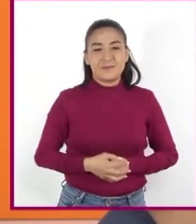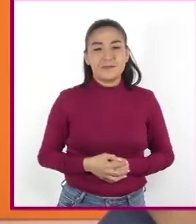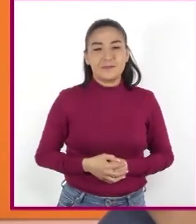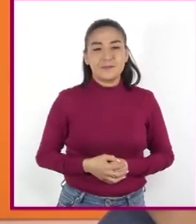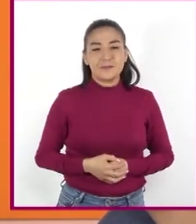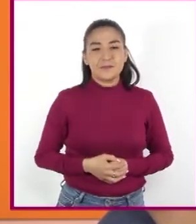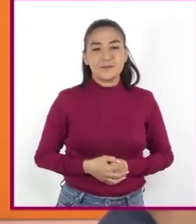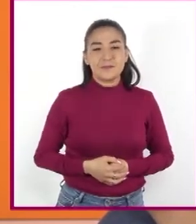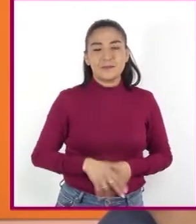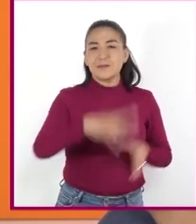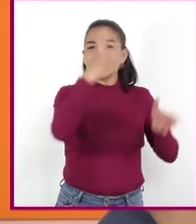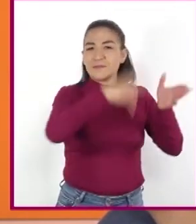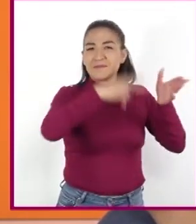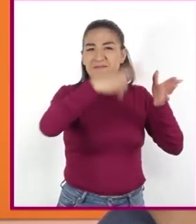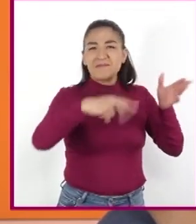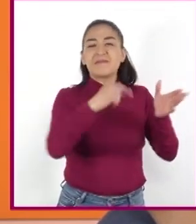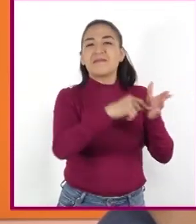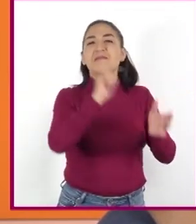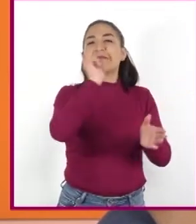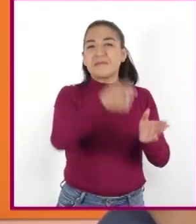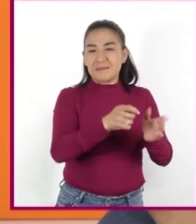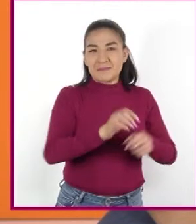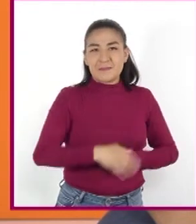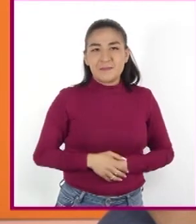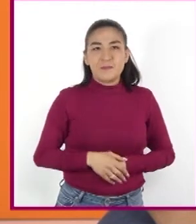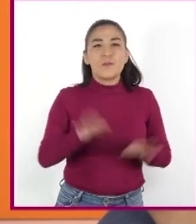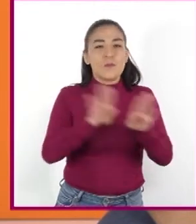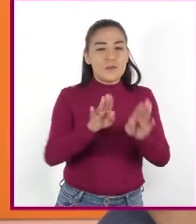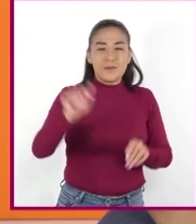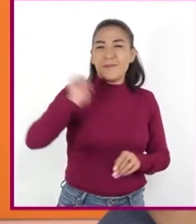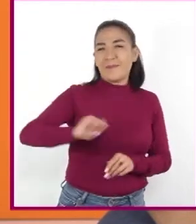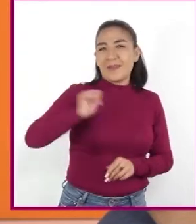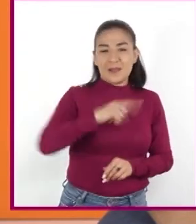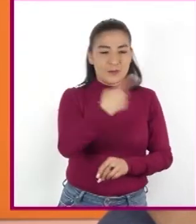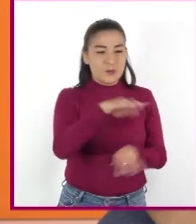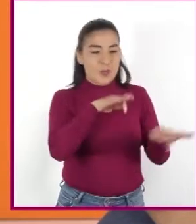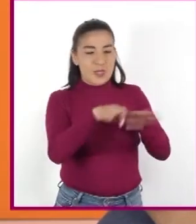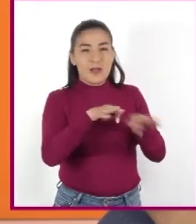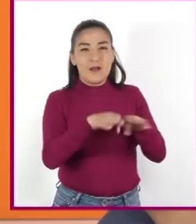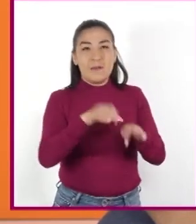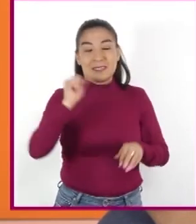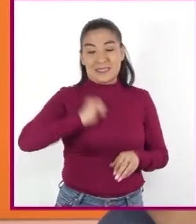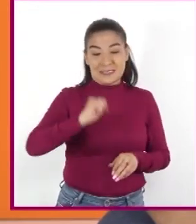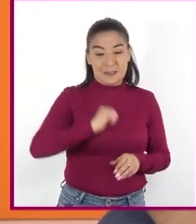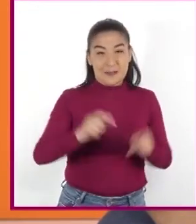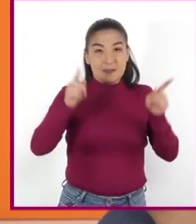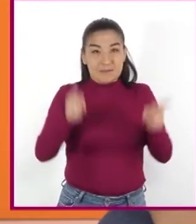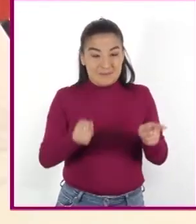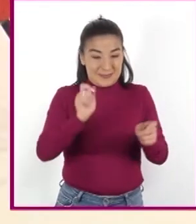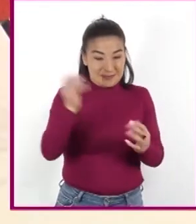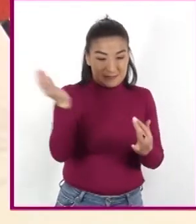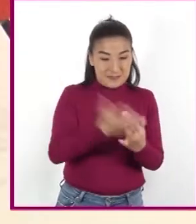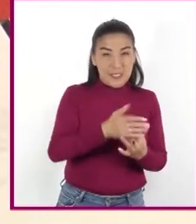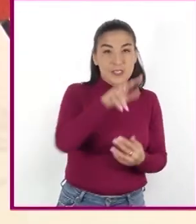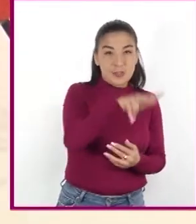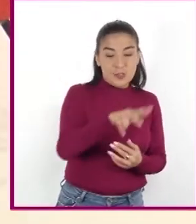Pintura que hace referencia a condiciones laborales de mediados del siglo XVIII a mediados del siglo XIX.